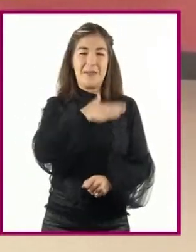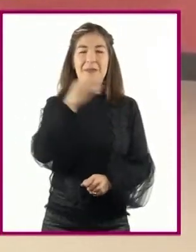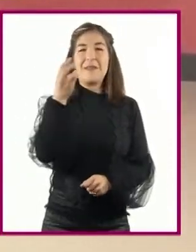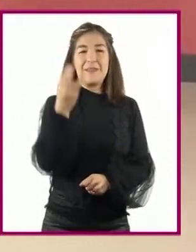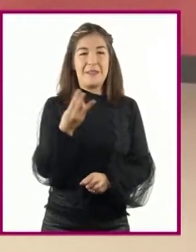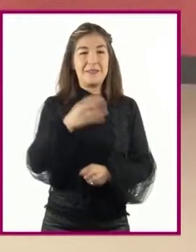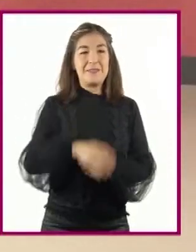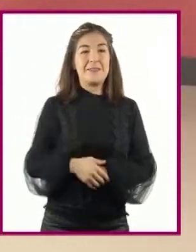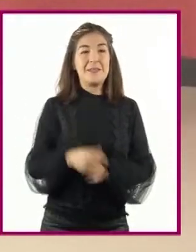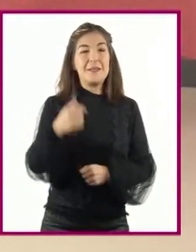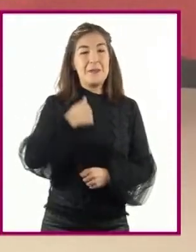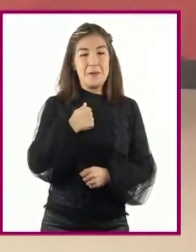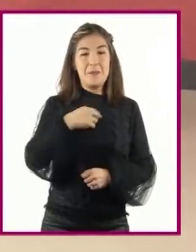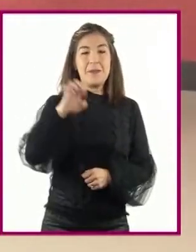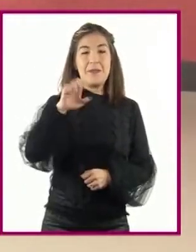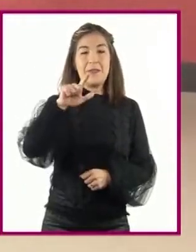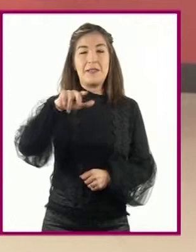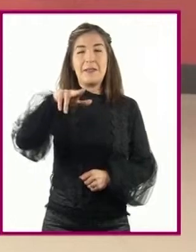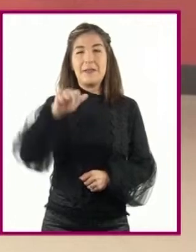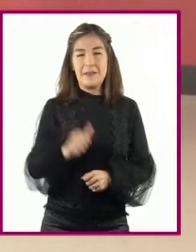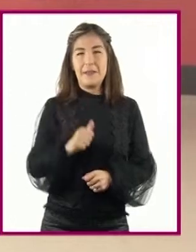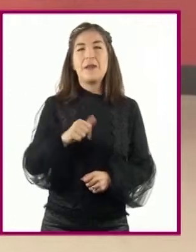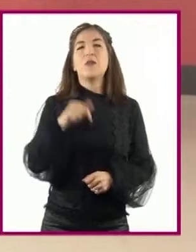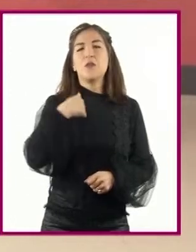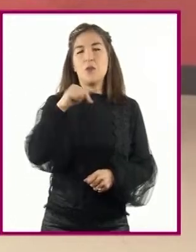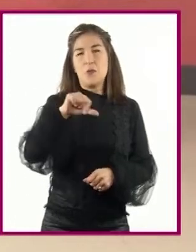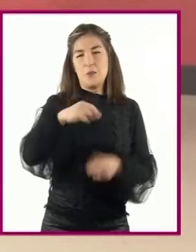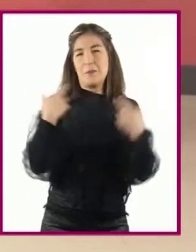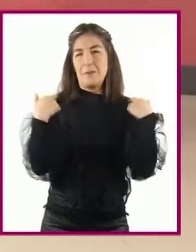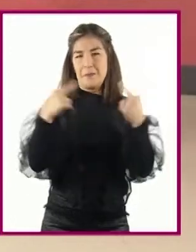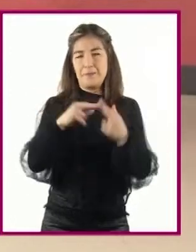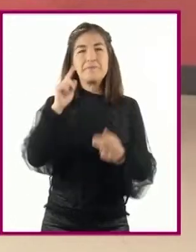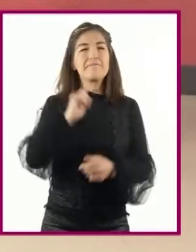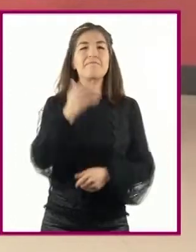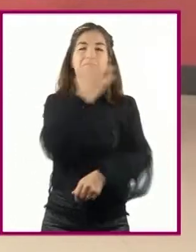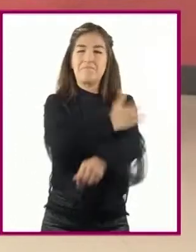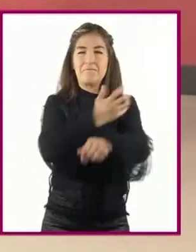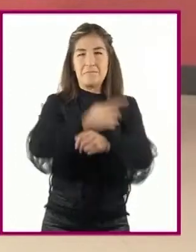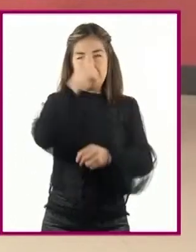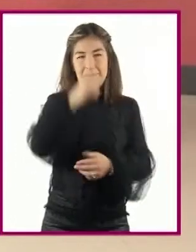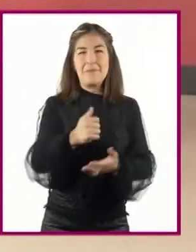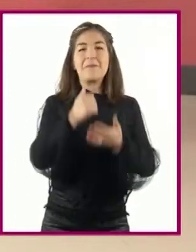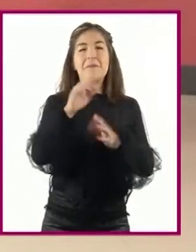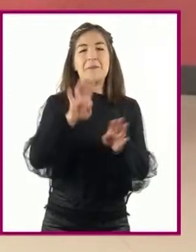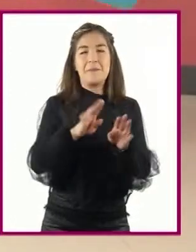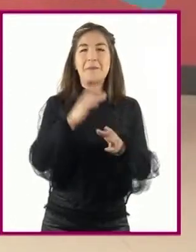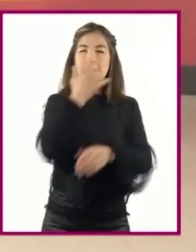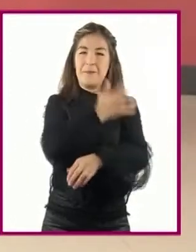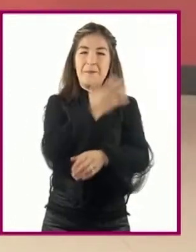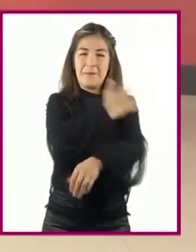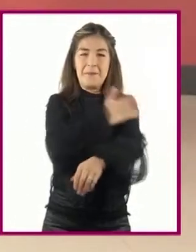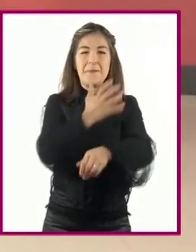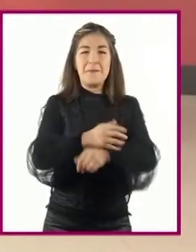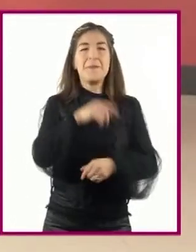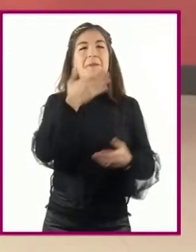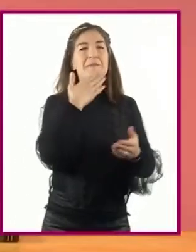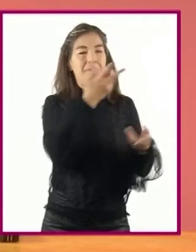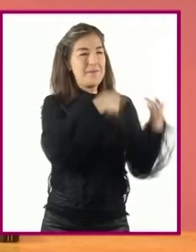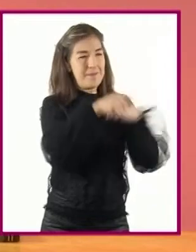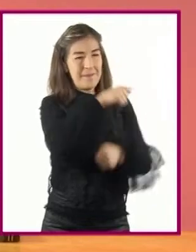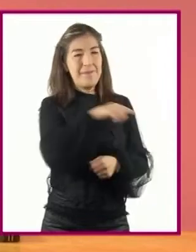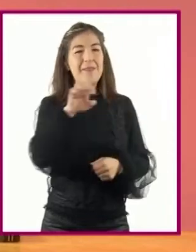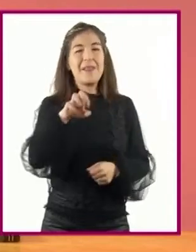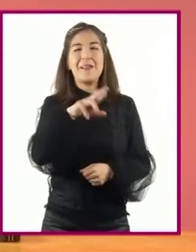Elena González y estaré acompañándolos en una sesión más de Aprende en Casa 3. Le doy la bienvenida a Enrique,